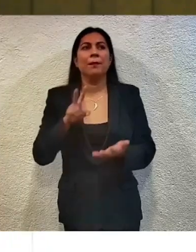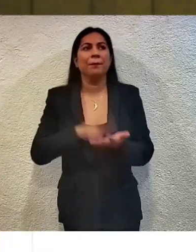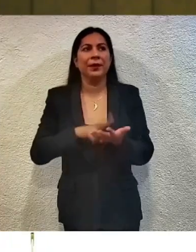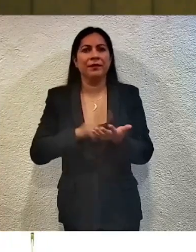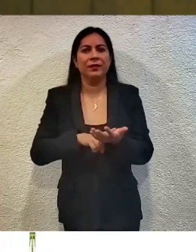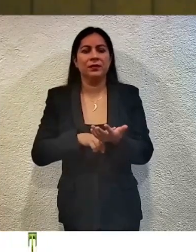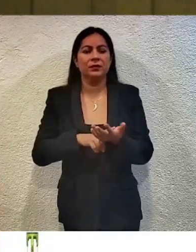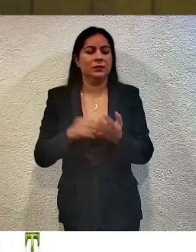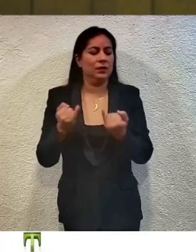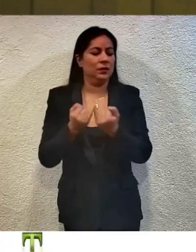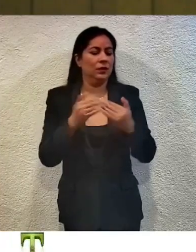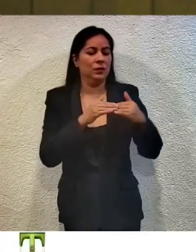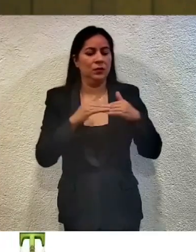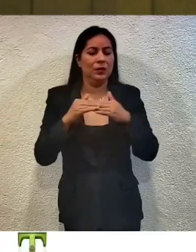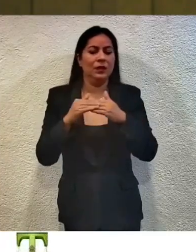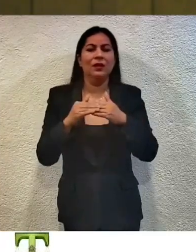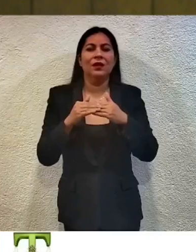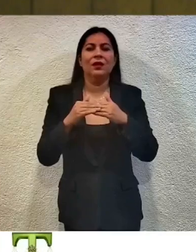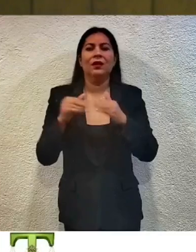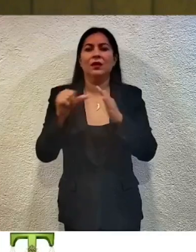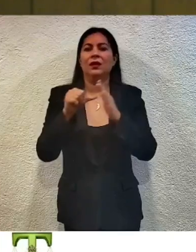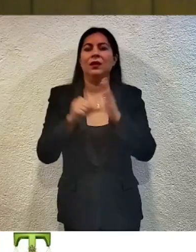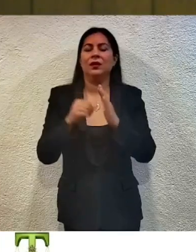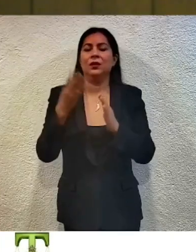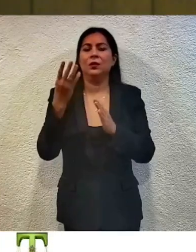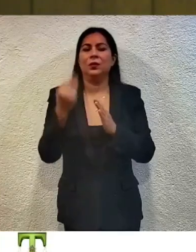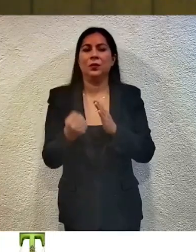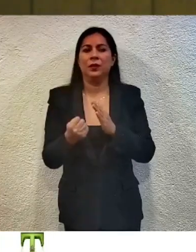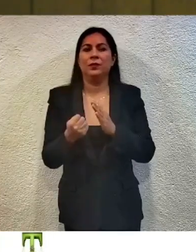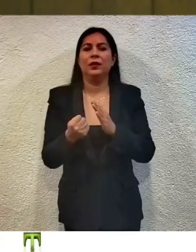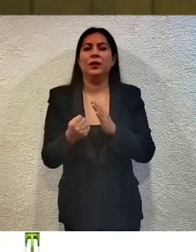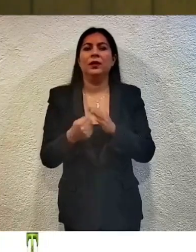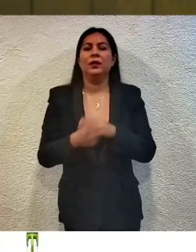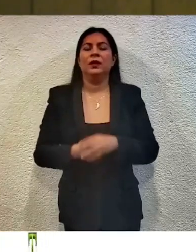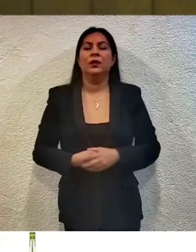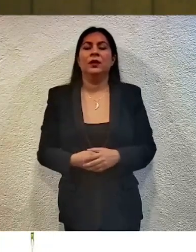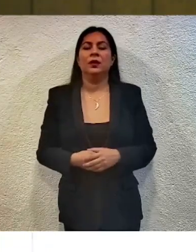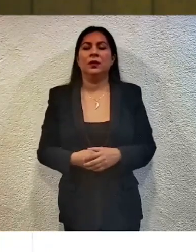Verificación de paridad de género en términos del artículo 9,